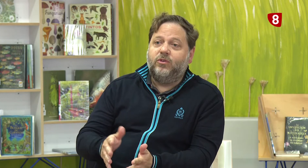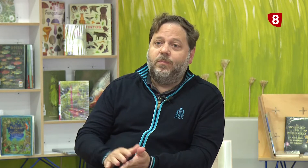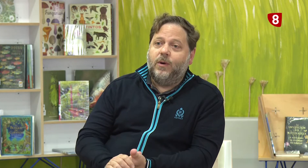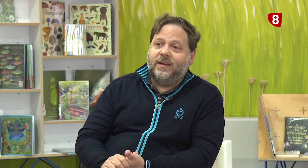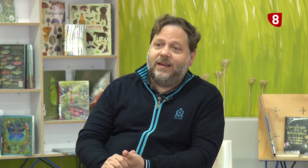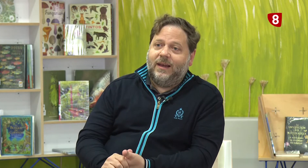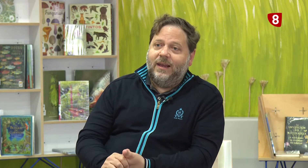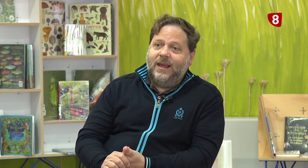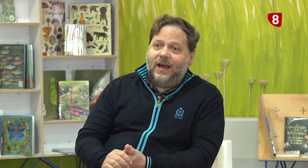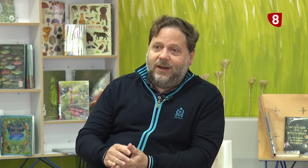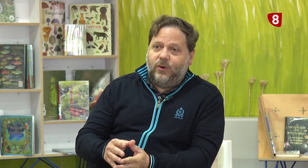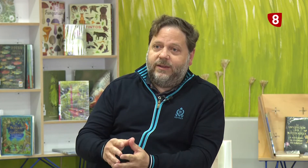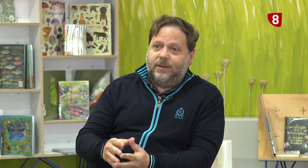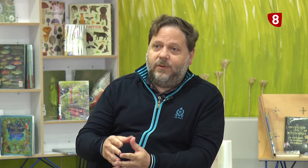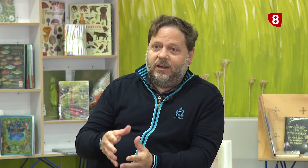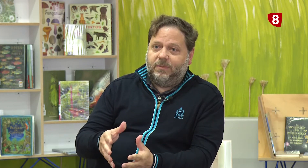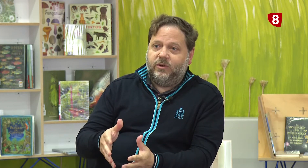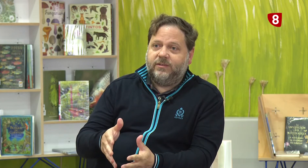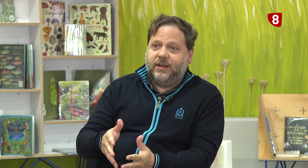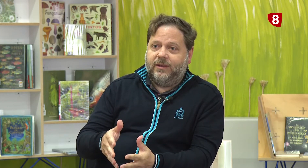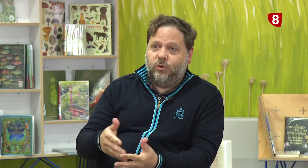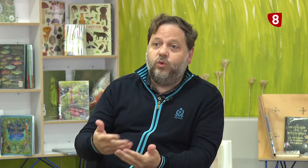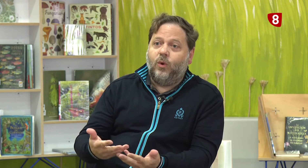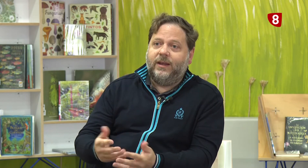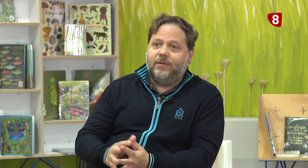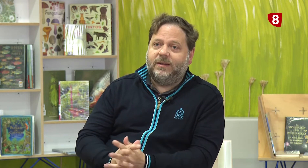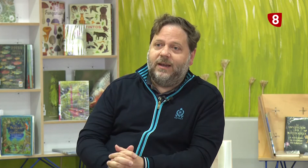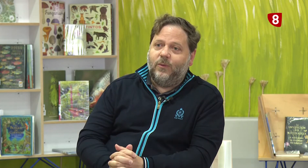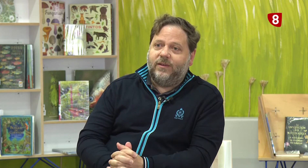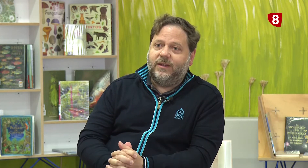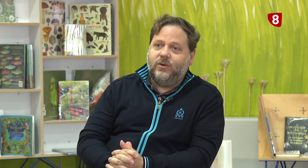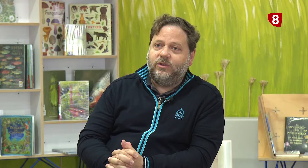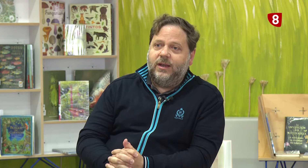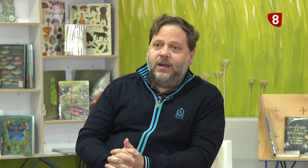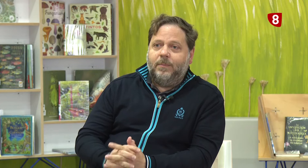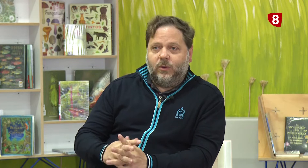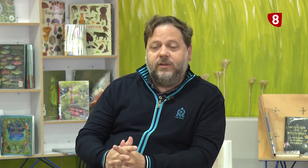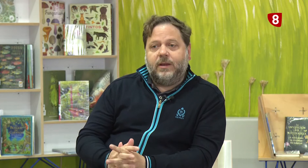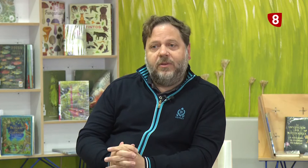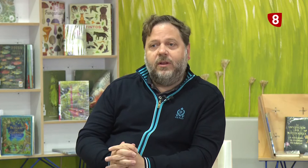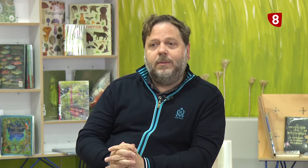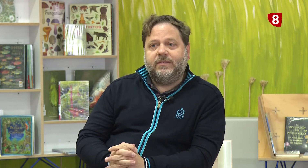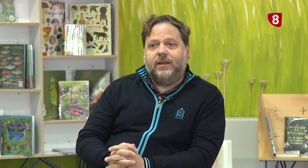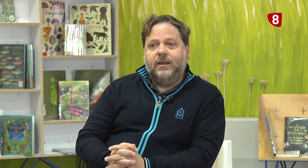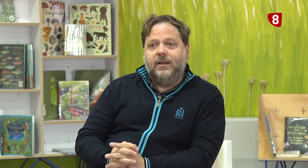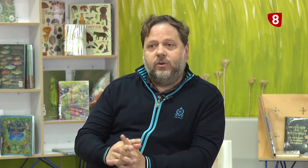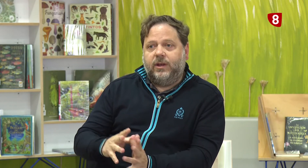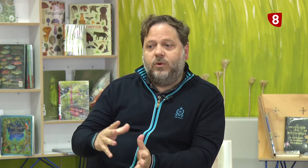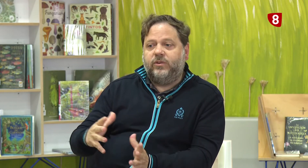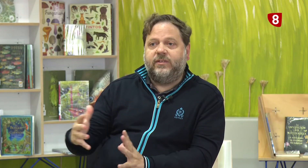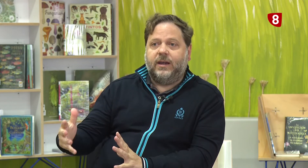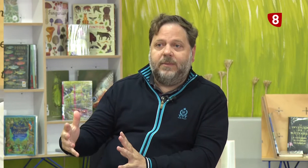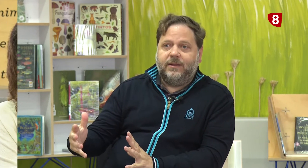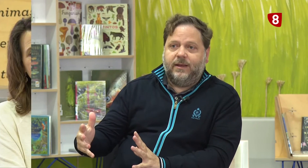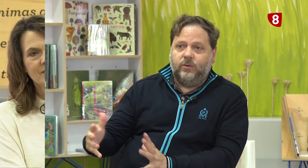nos enfocamos un poco más al colectivo de las personas que son usuarias más de lengua de signos, pero con discapacidad auditiva, sí. Entonces,